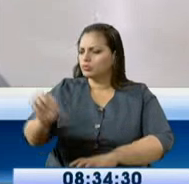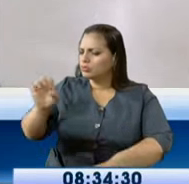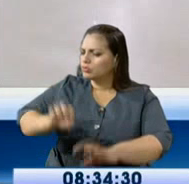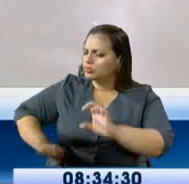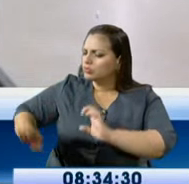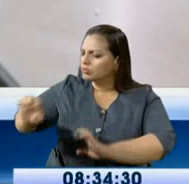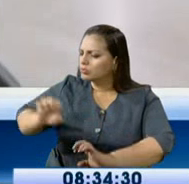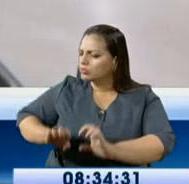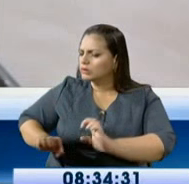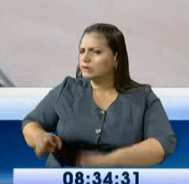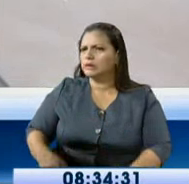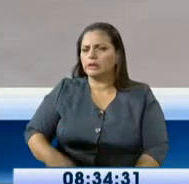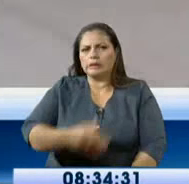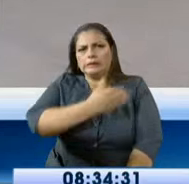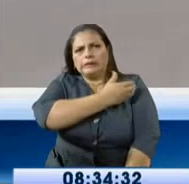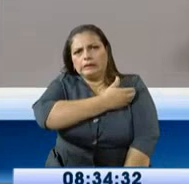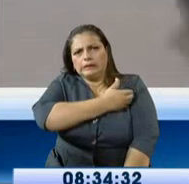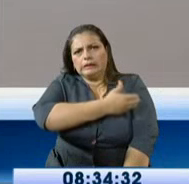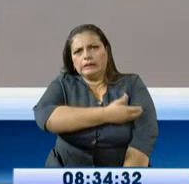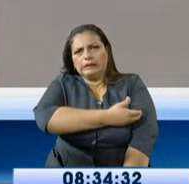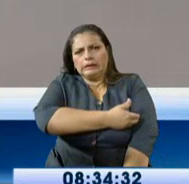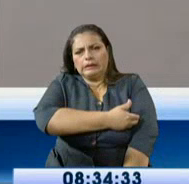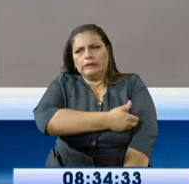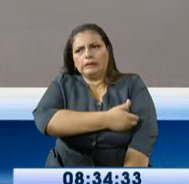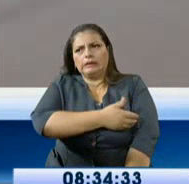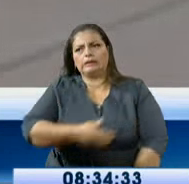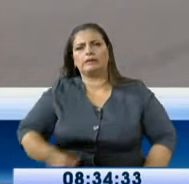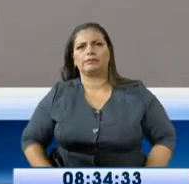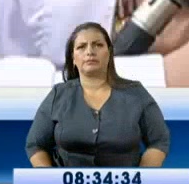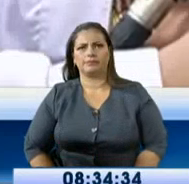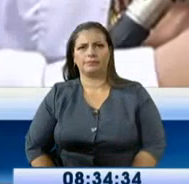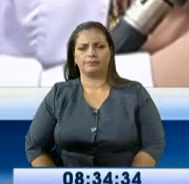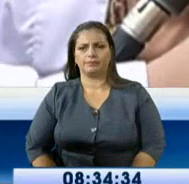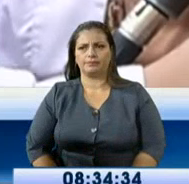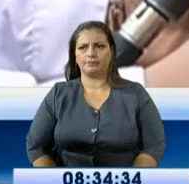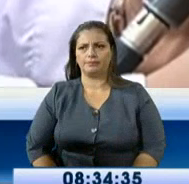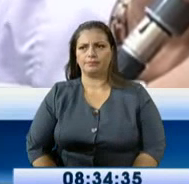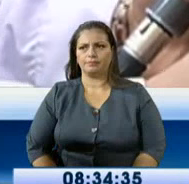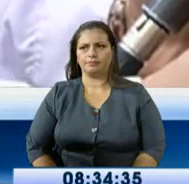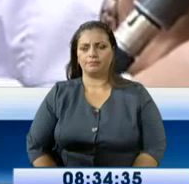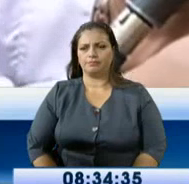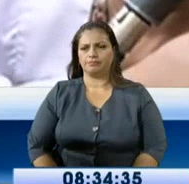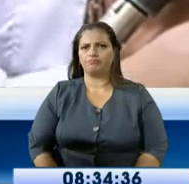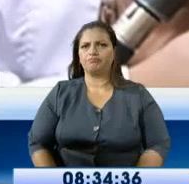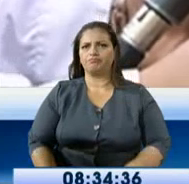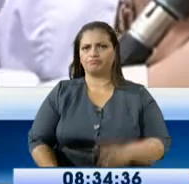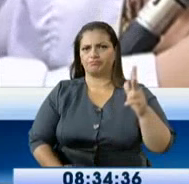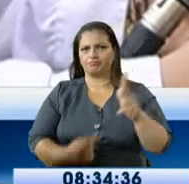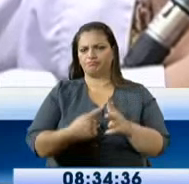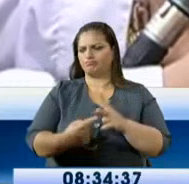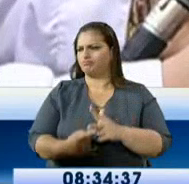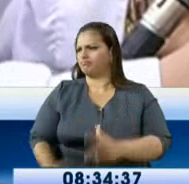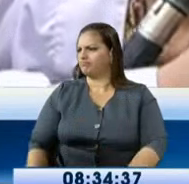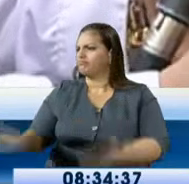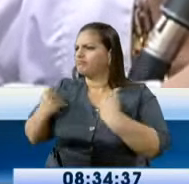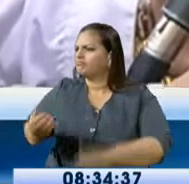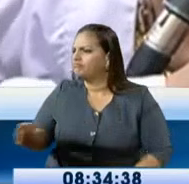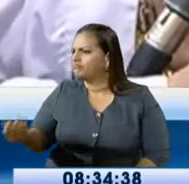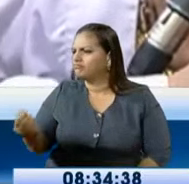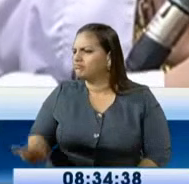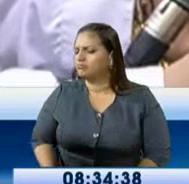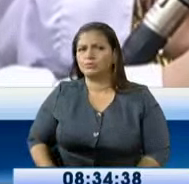recibieron varios cortes en el cuerpo por no poseer objetos de valor. Al no encontrarnos nada, comenzaron a agredirnos físicamente. ¿Pero en qué